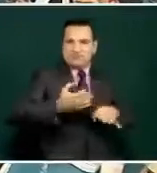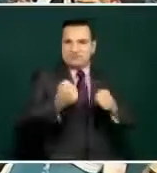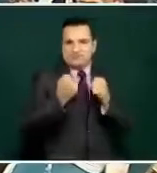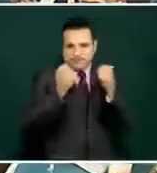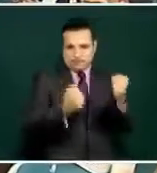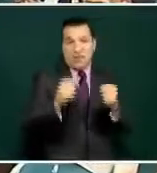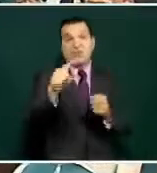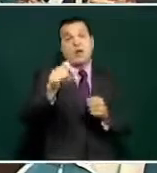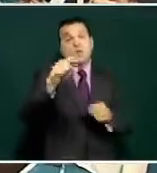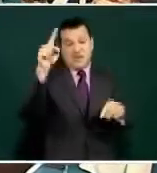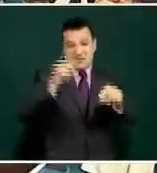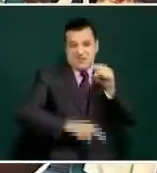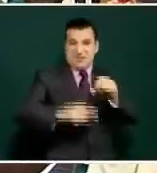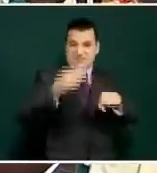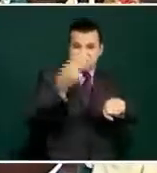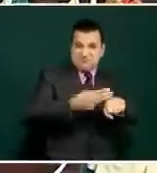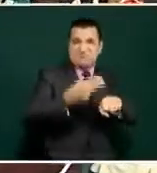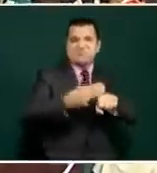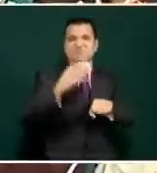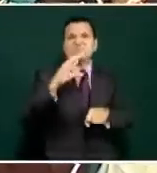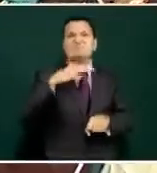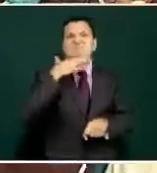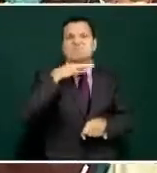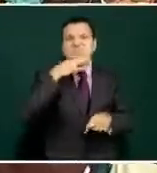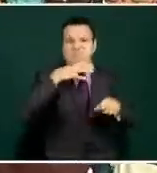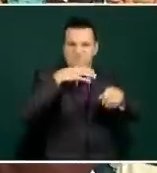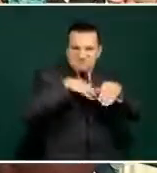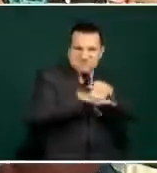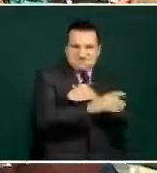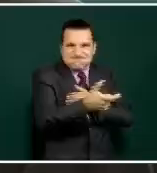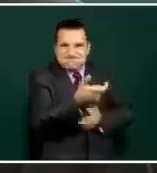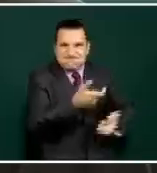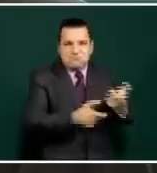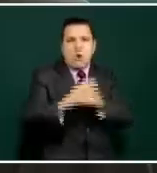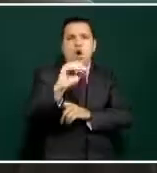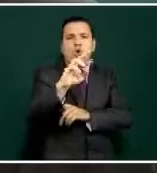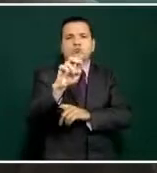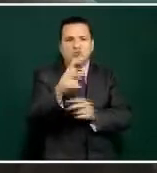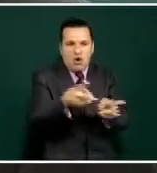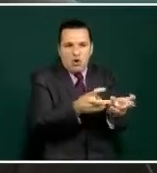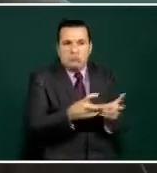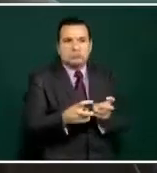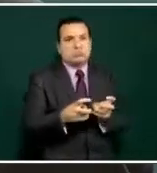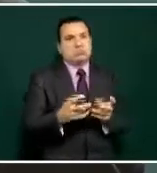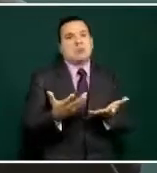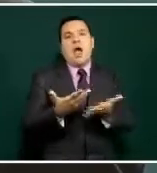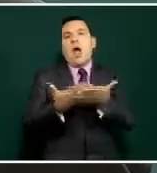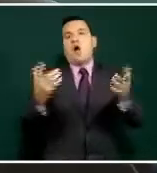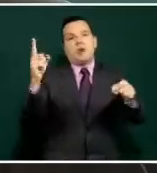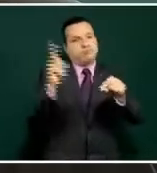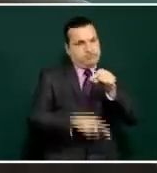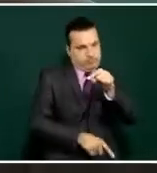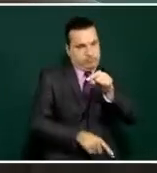la corrupción. Aunque parezca increíble, durante 25